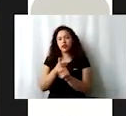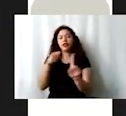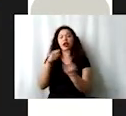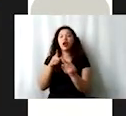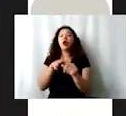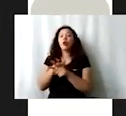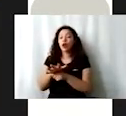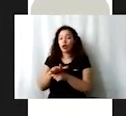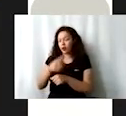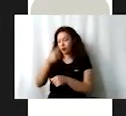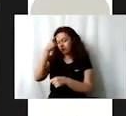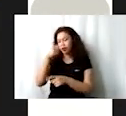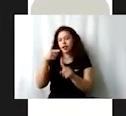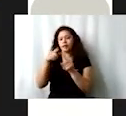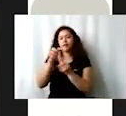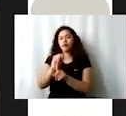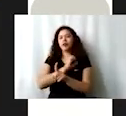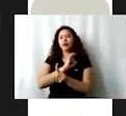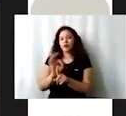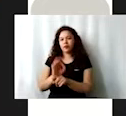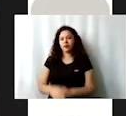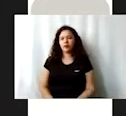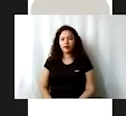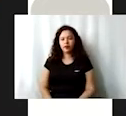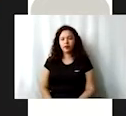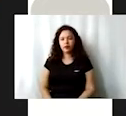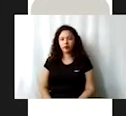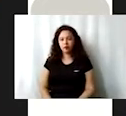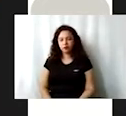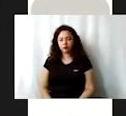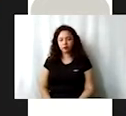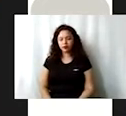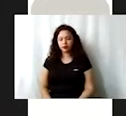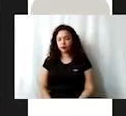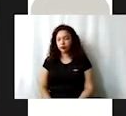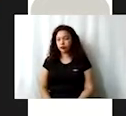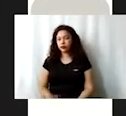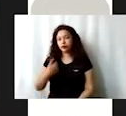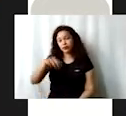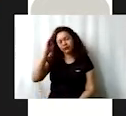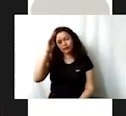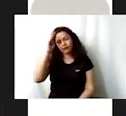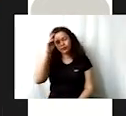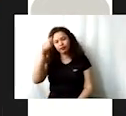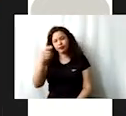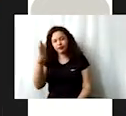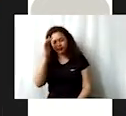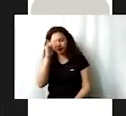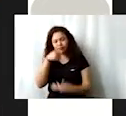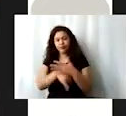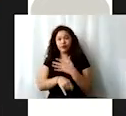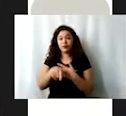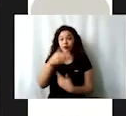de cumplir objetivos organizacionales. Y yo te hago esta reflexión. Si tú no